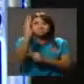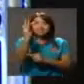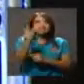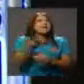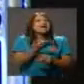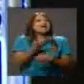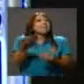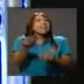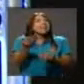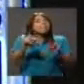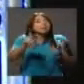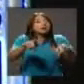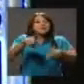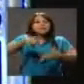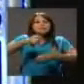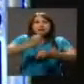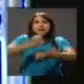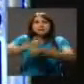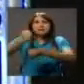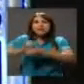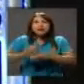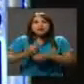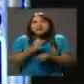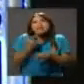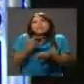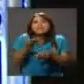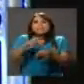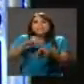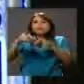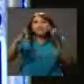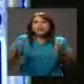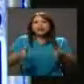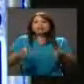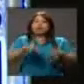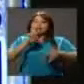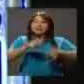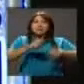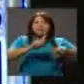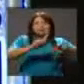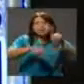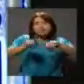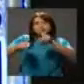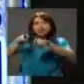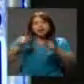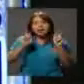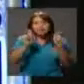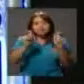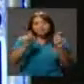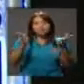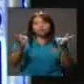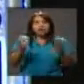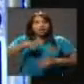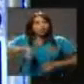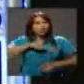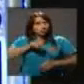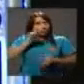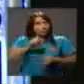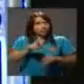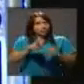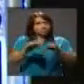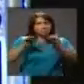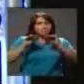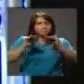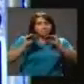de ciudadanos tenemos en cada una de zonas del país. Hay que diversificar la educación necesariamente. Y tenemos que ir a preparar a las personas